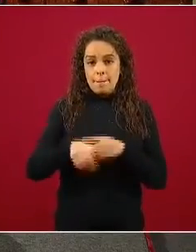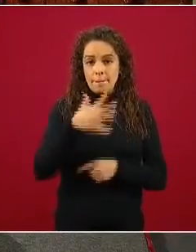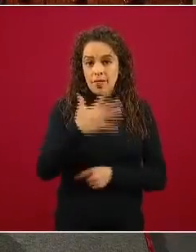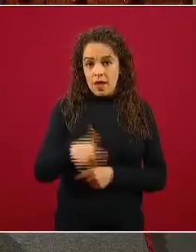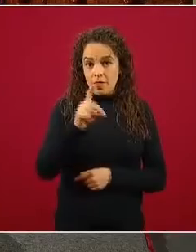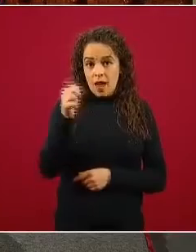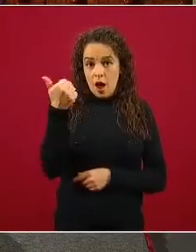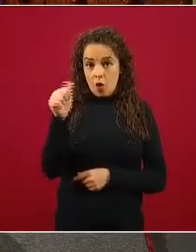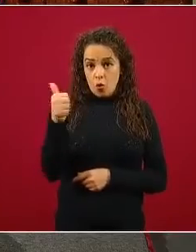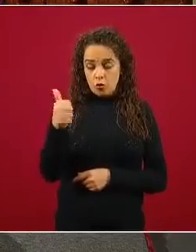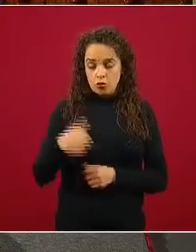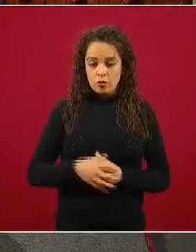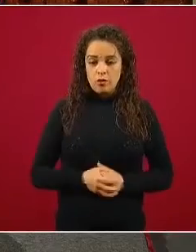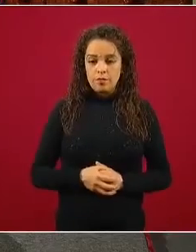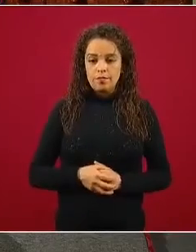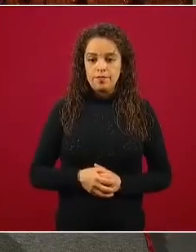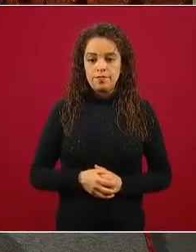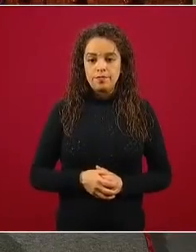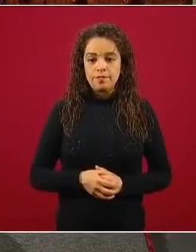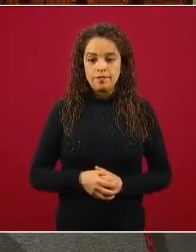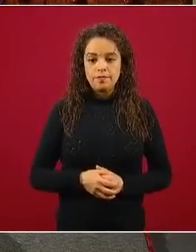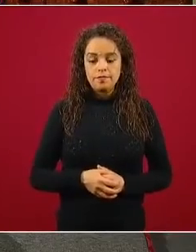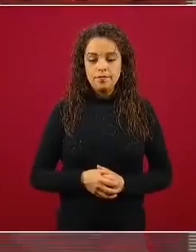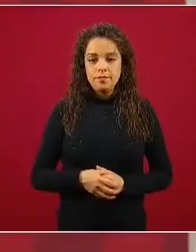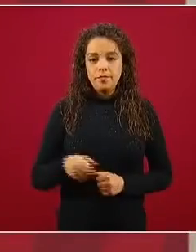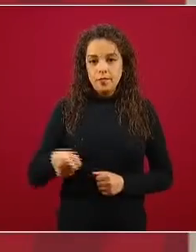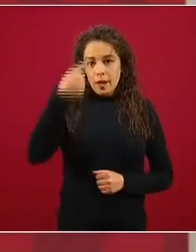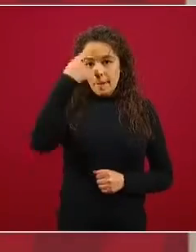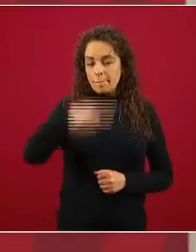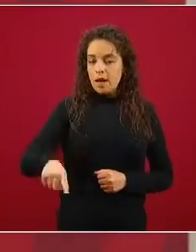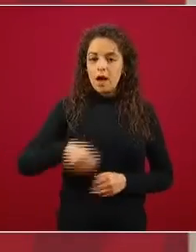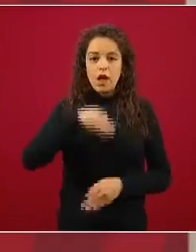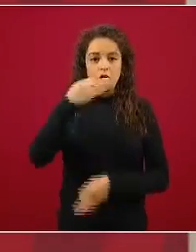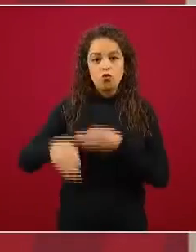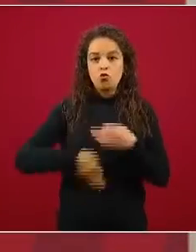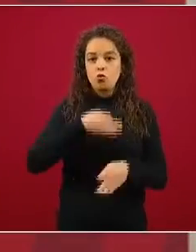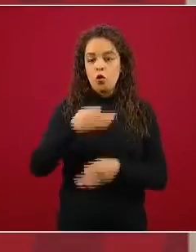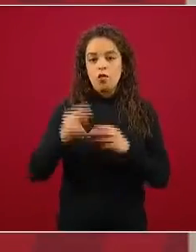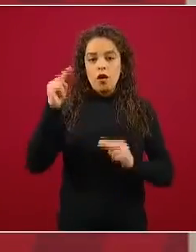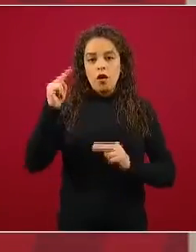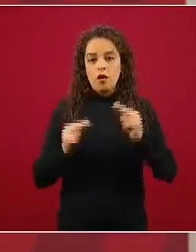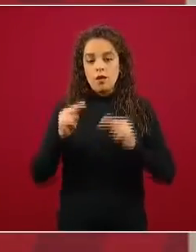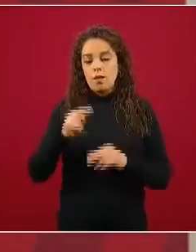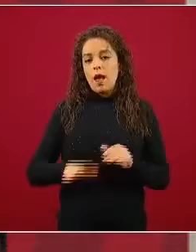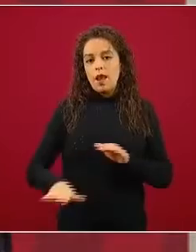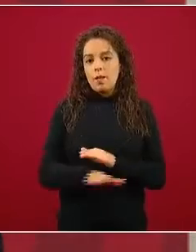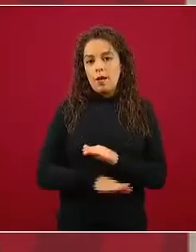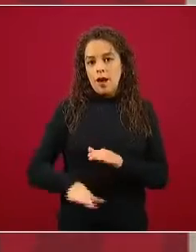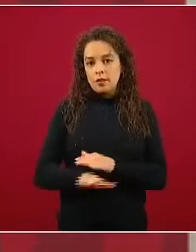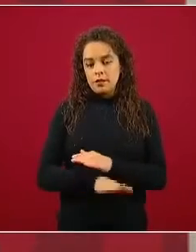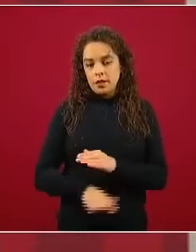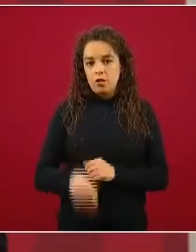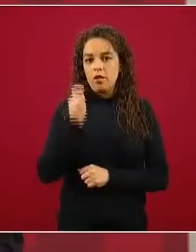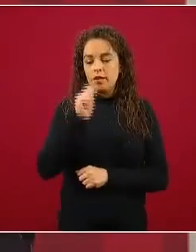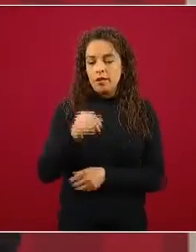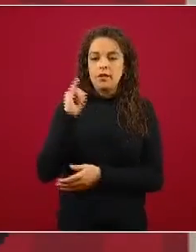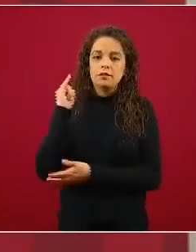agosto, es para todos los niveles básicos. Entonces ahí se podrá